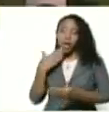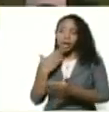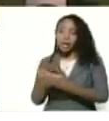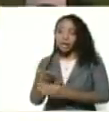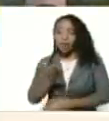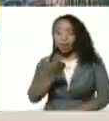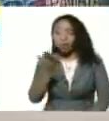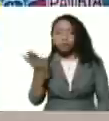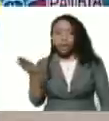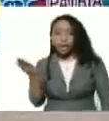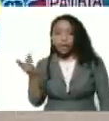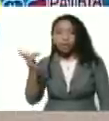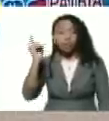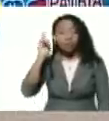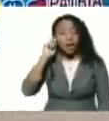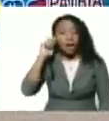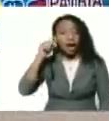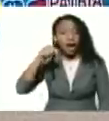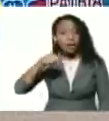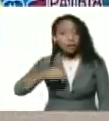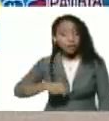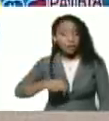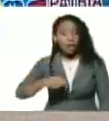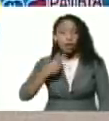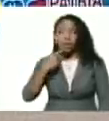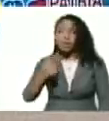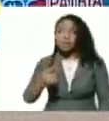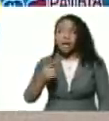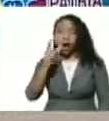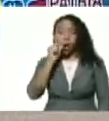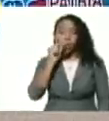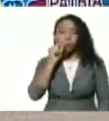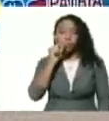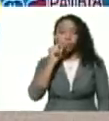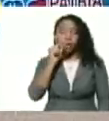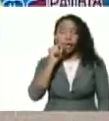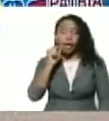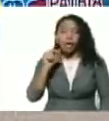mira, mujeres por aquí. Lo que decían aún,